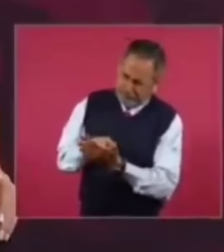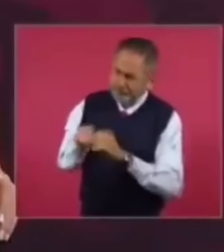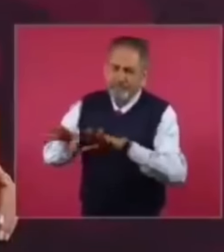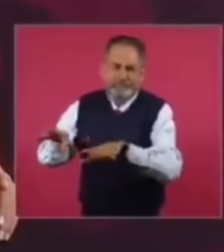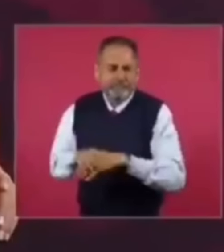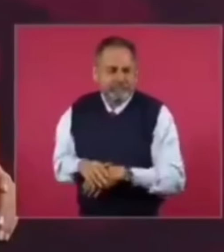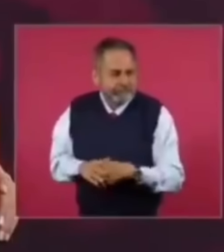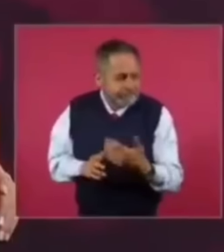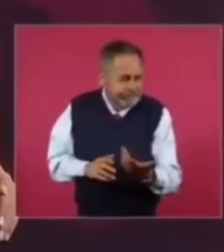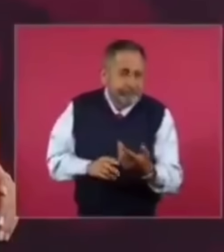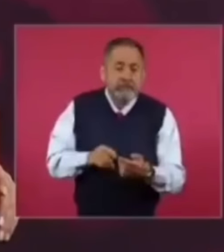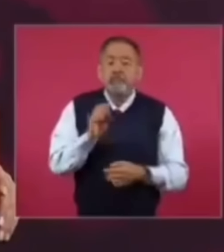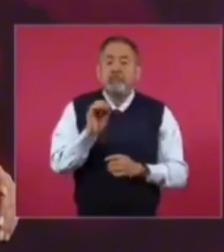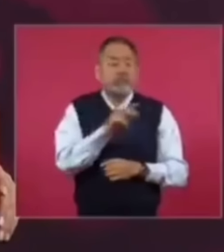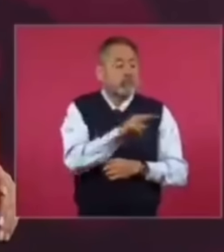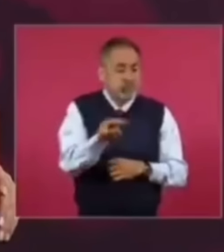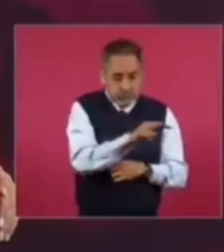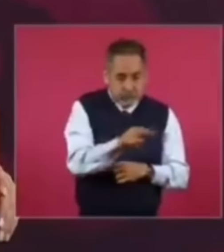de